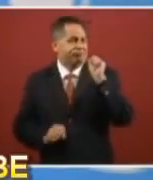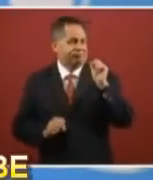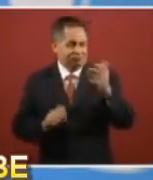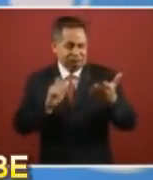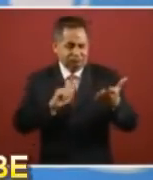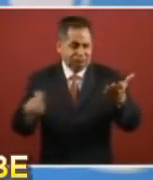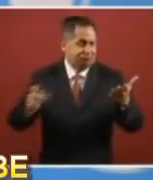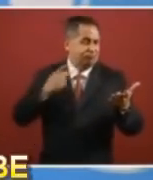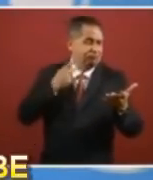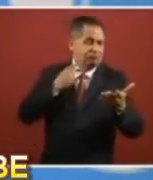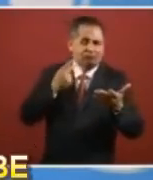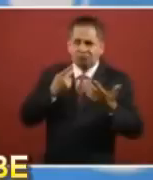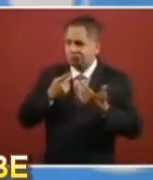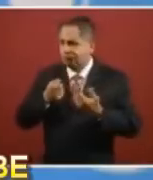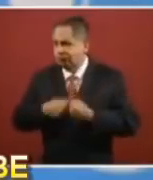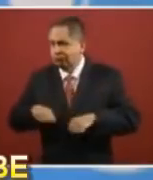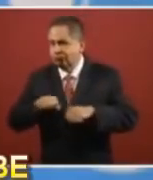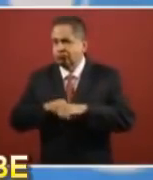de política social,